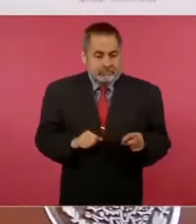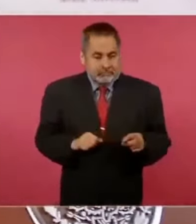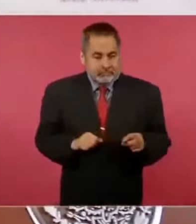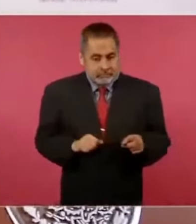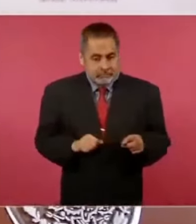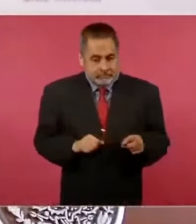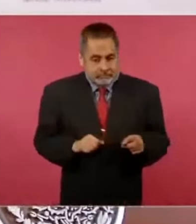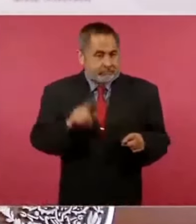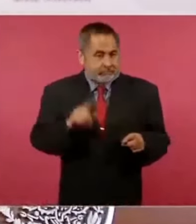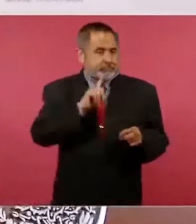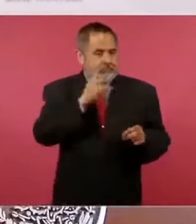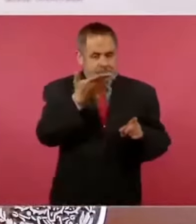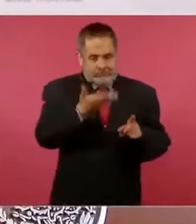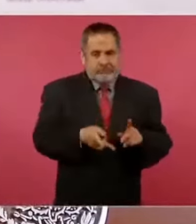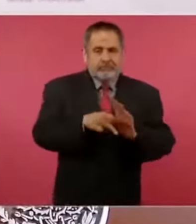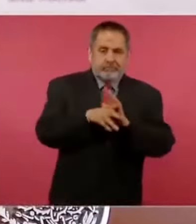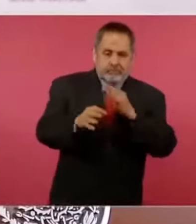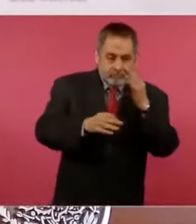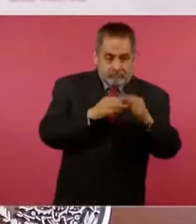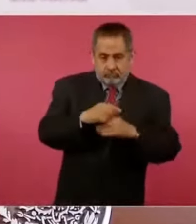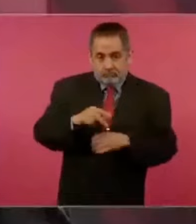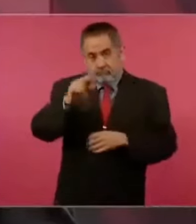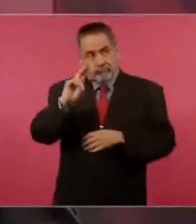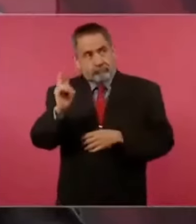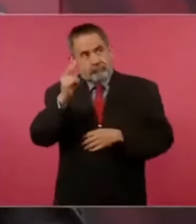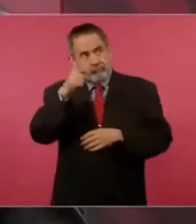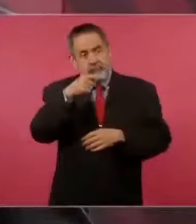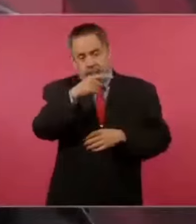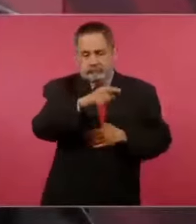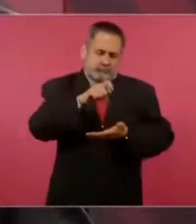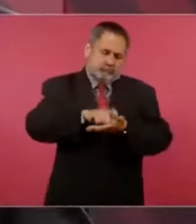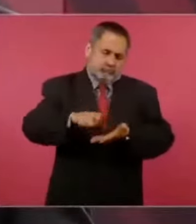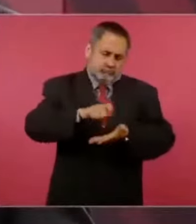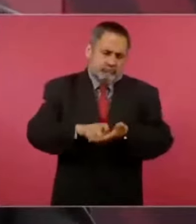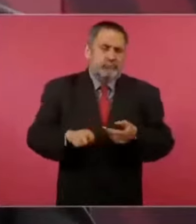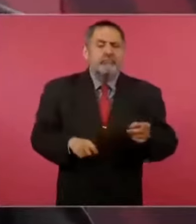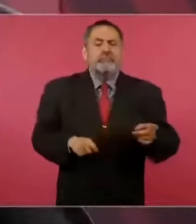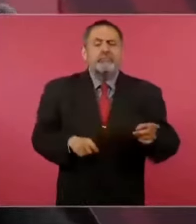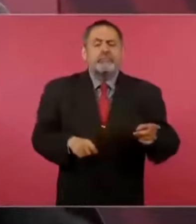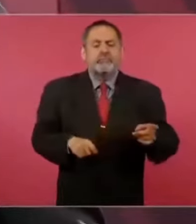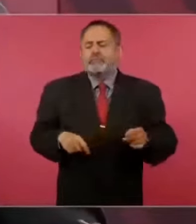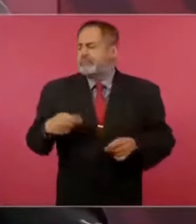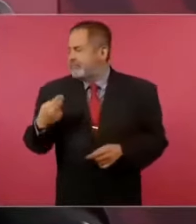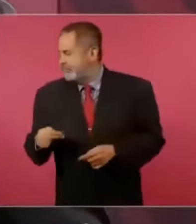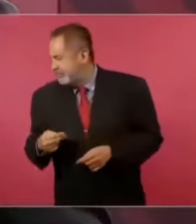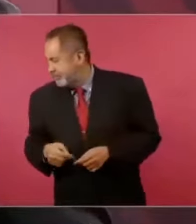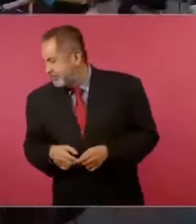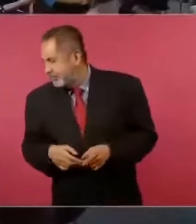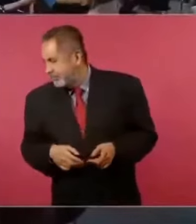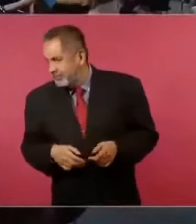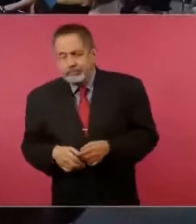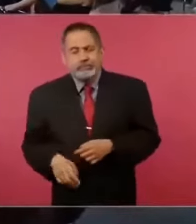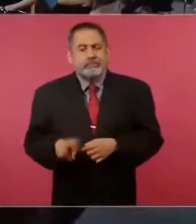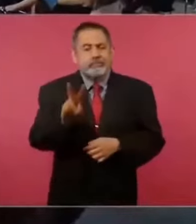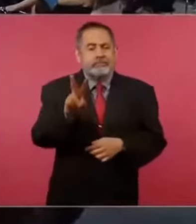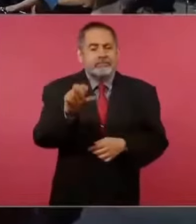esa periodista, académica, escritora, ¿cómo se llama?